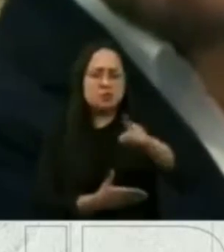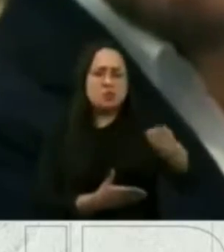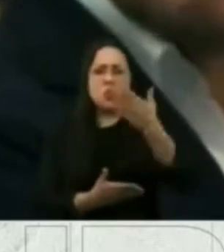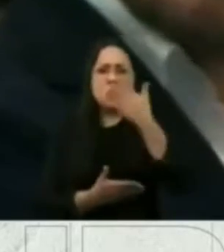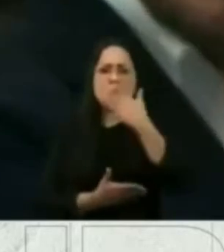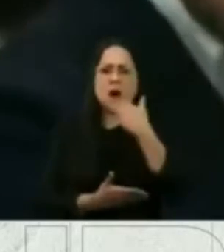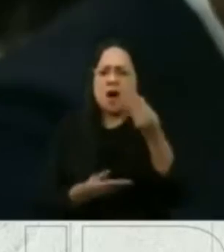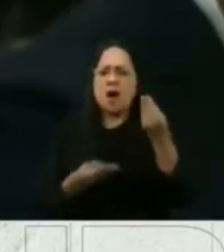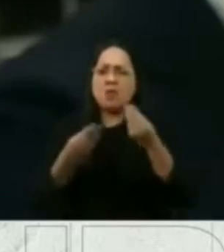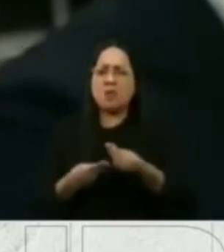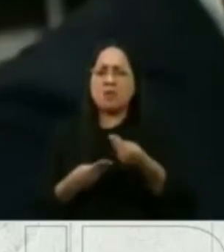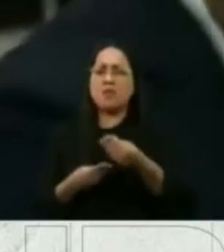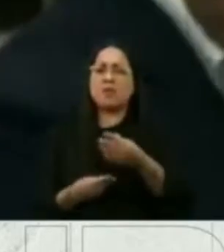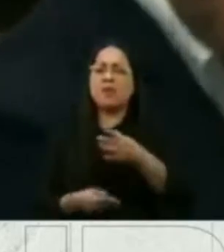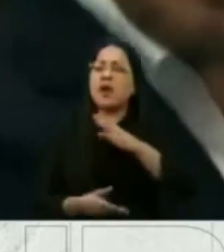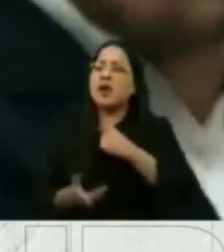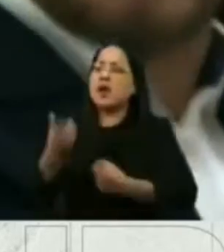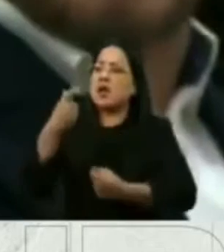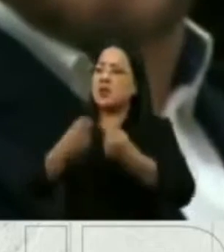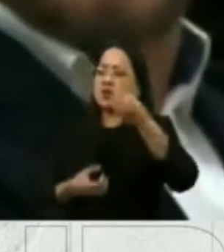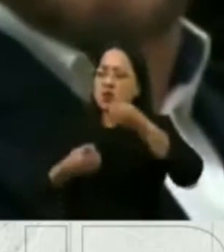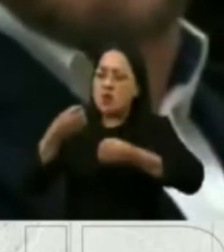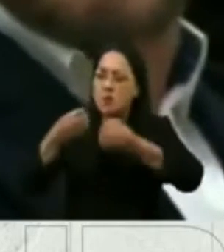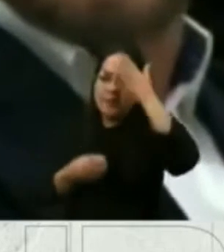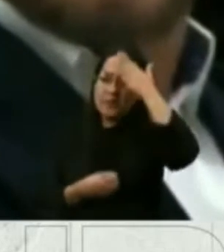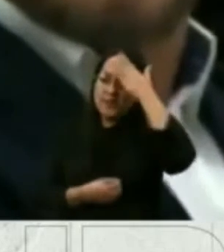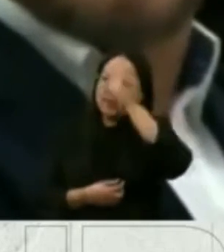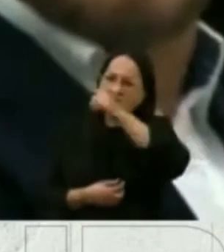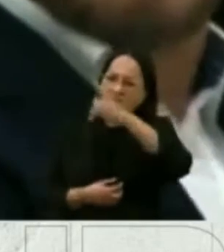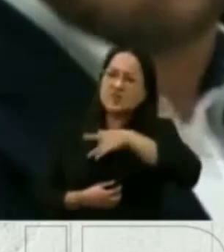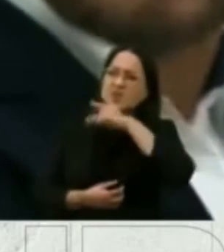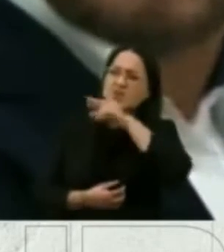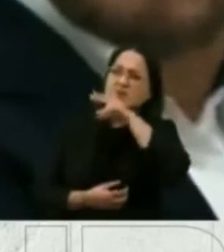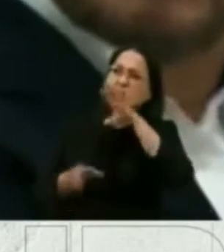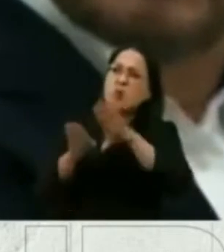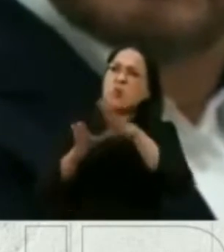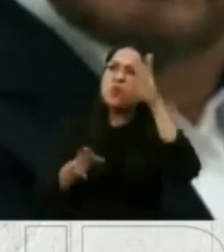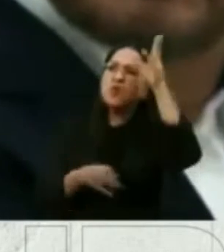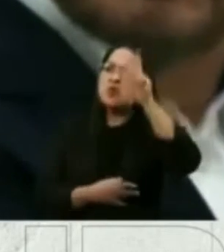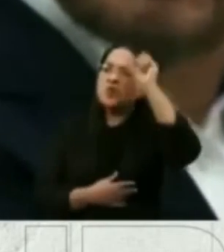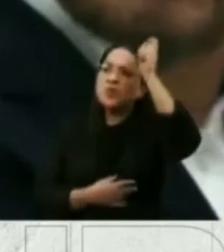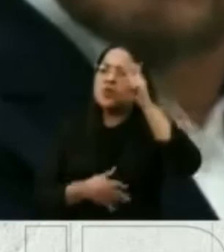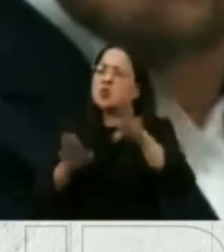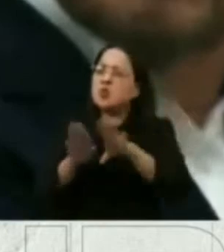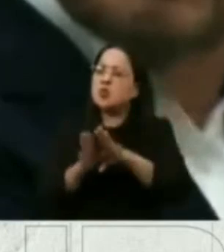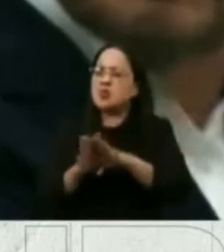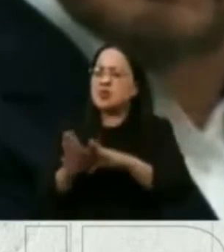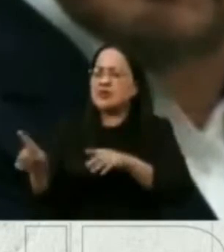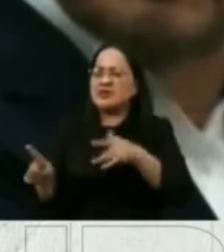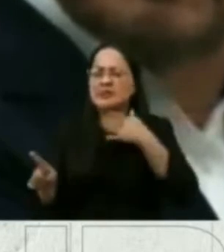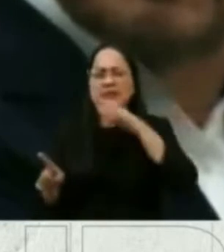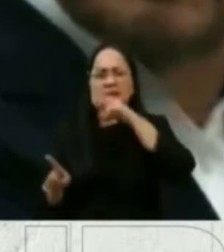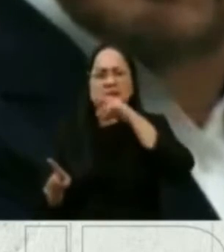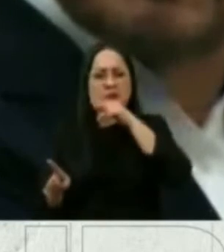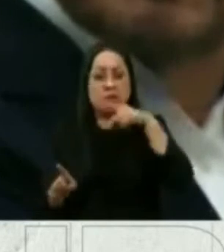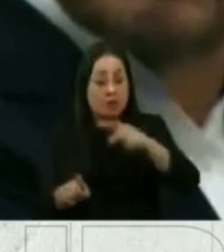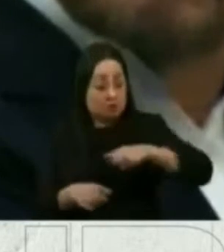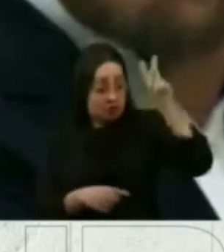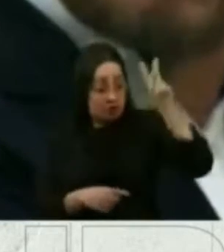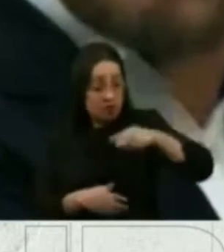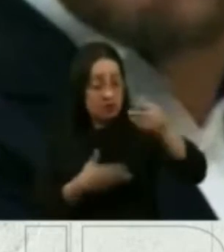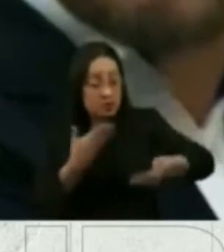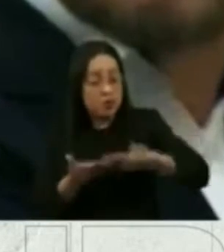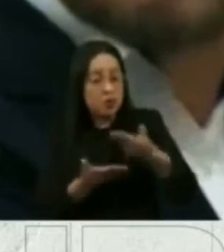actuales ministros estuvieron más preocupados por su haber de retiro que por expresar con valor y claridad cómo resolver